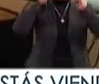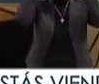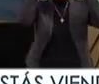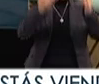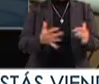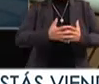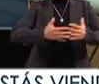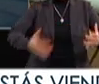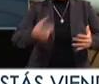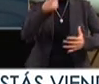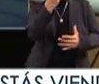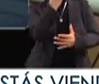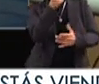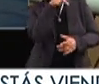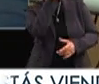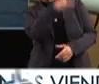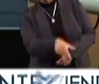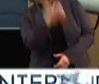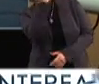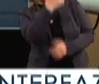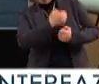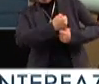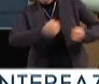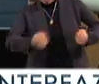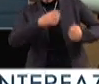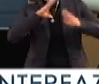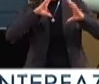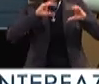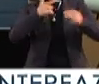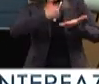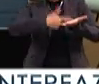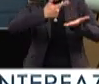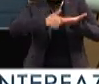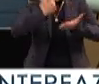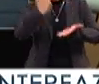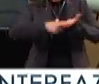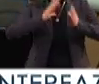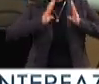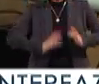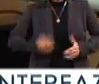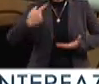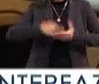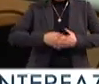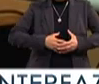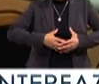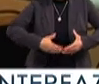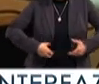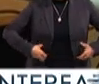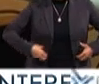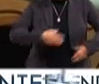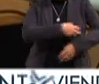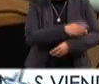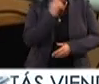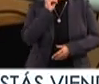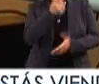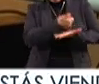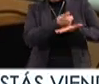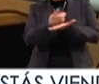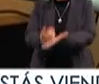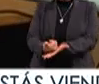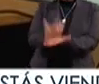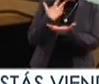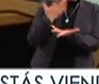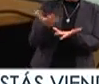esta condición de aumento en la masa grasa lo decía hace un momento condicionalmente